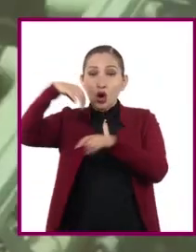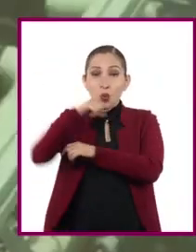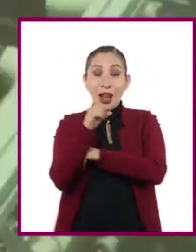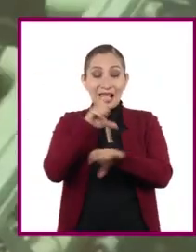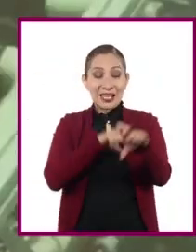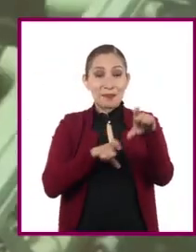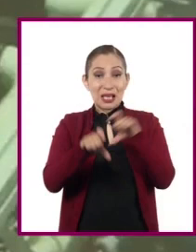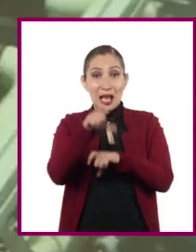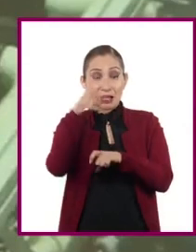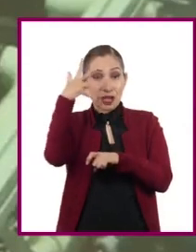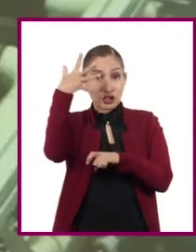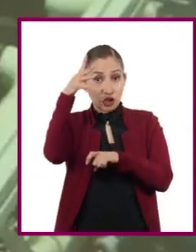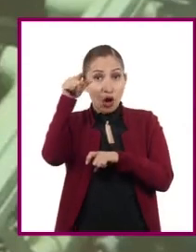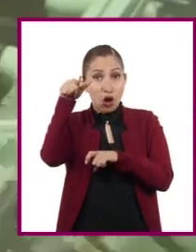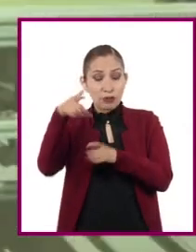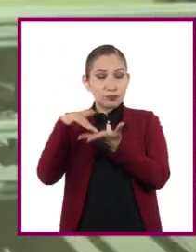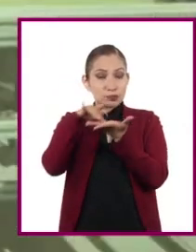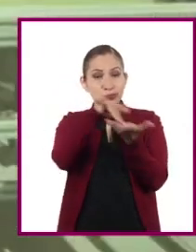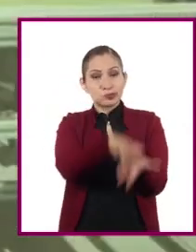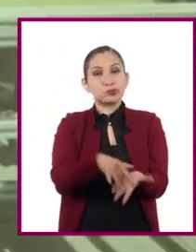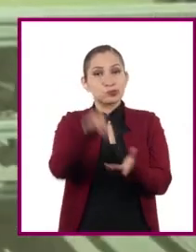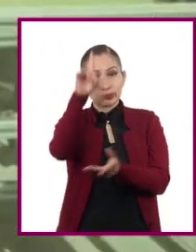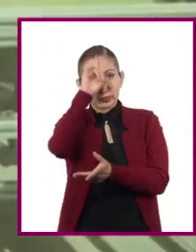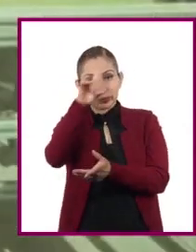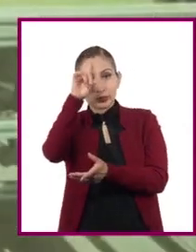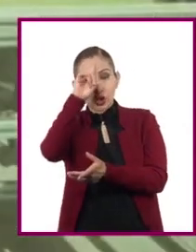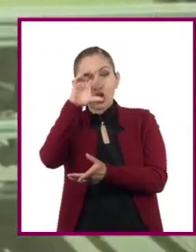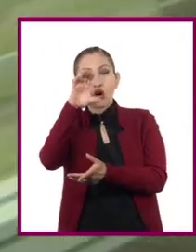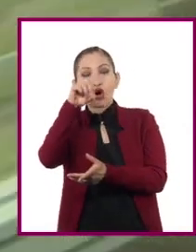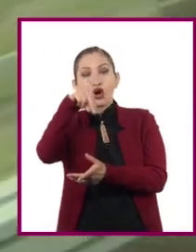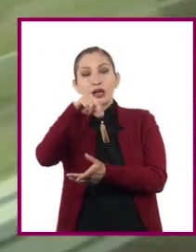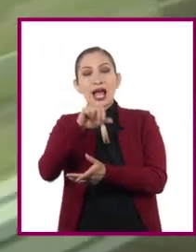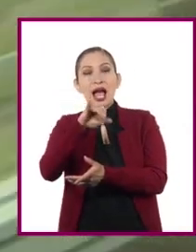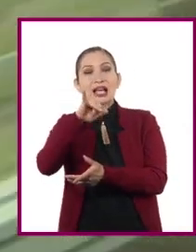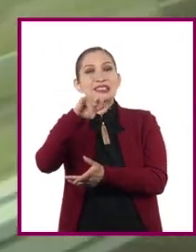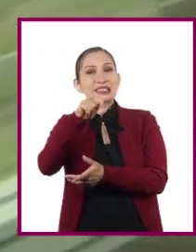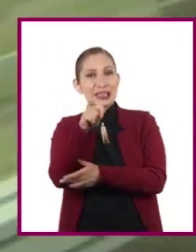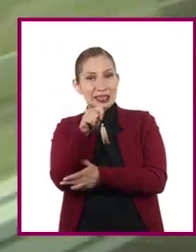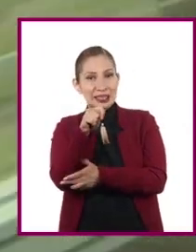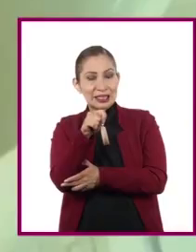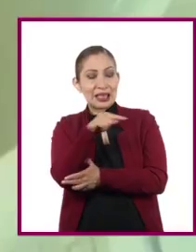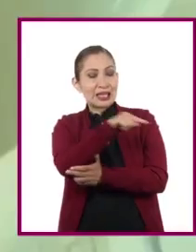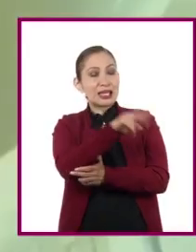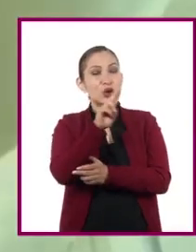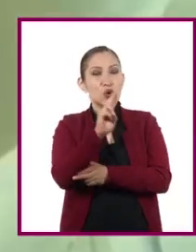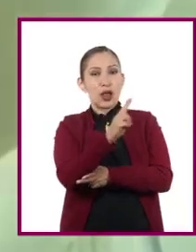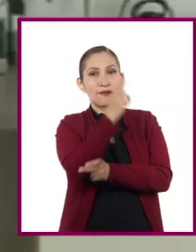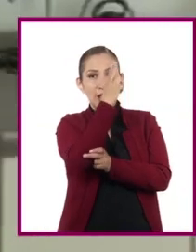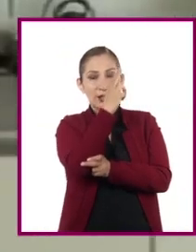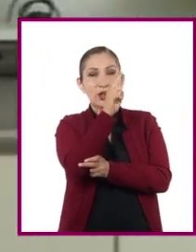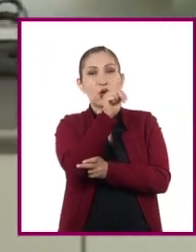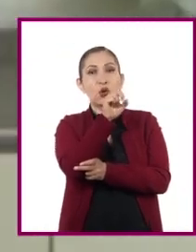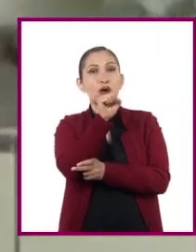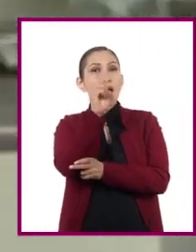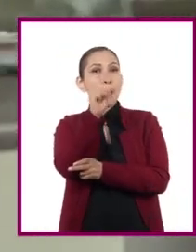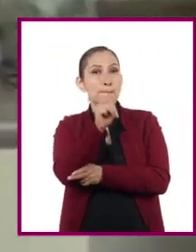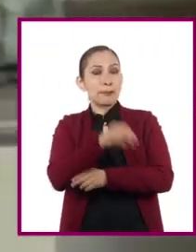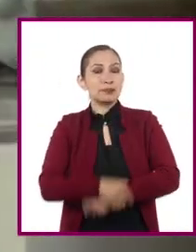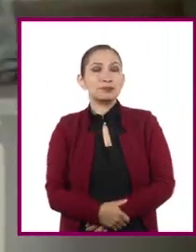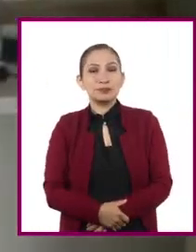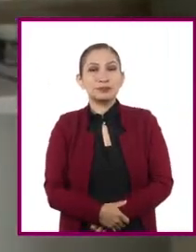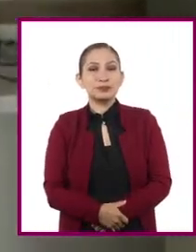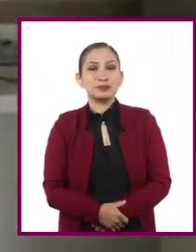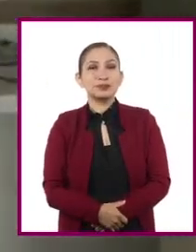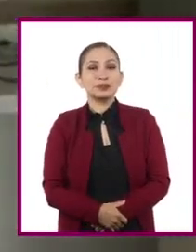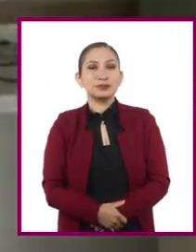y Química Solar, auspiciado por el Consejo Nacional de Ciencia y Tecnología y la Universidad Nacional Autónoma de